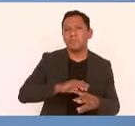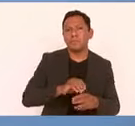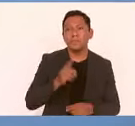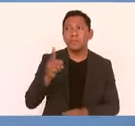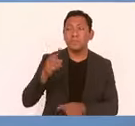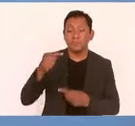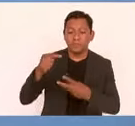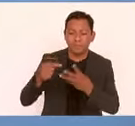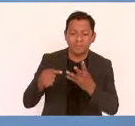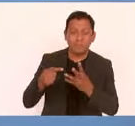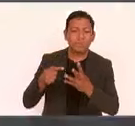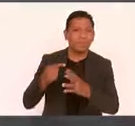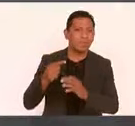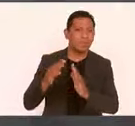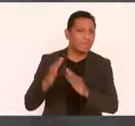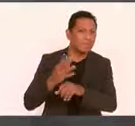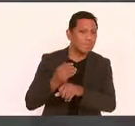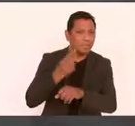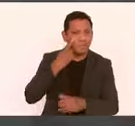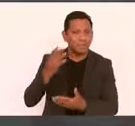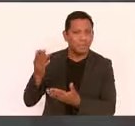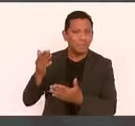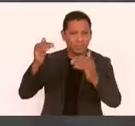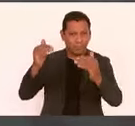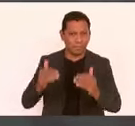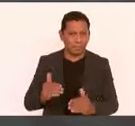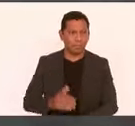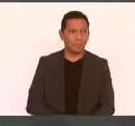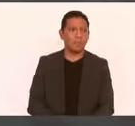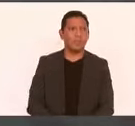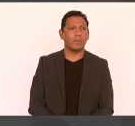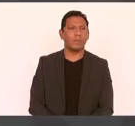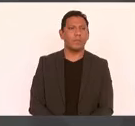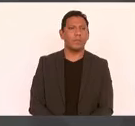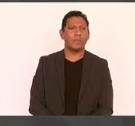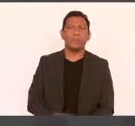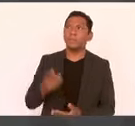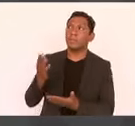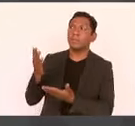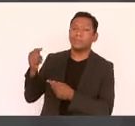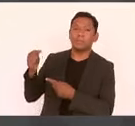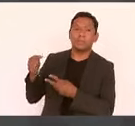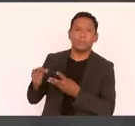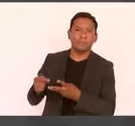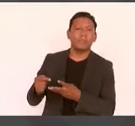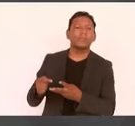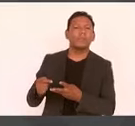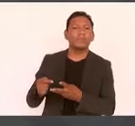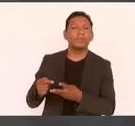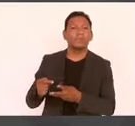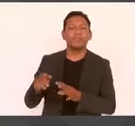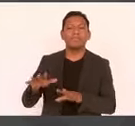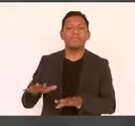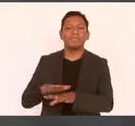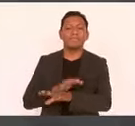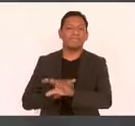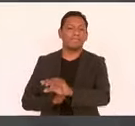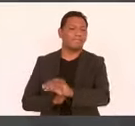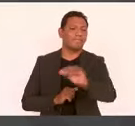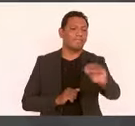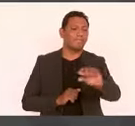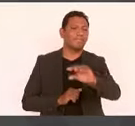27.919 viviendas unifamiliares. Adelante. En reubicaciones hemos tenido que reubicar a un número muy importante